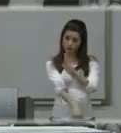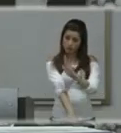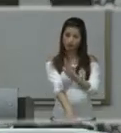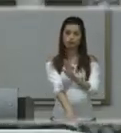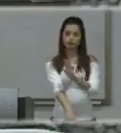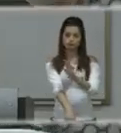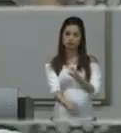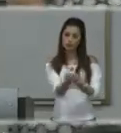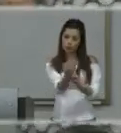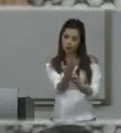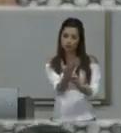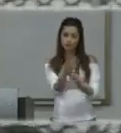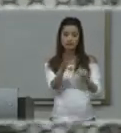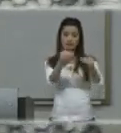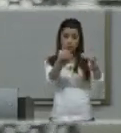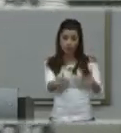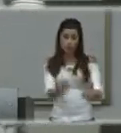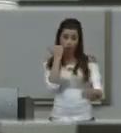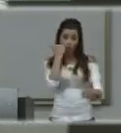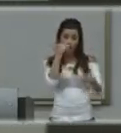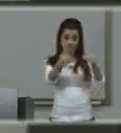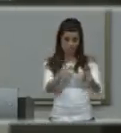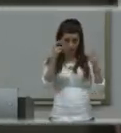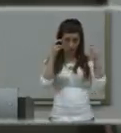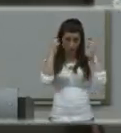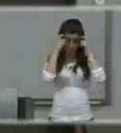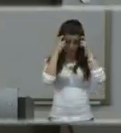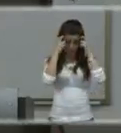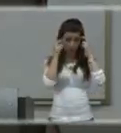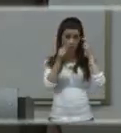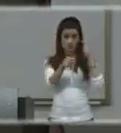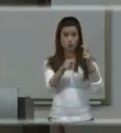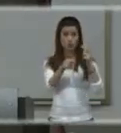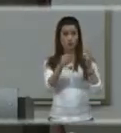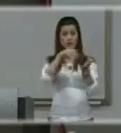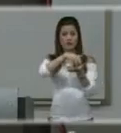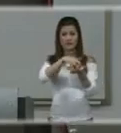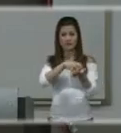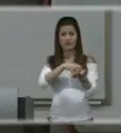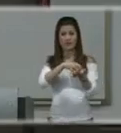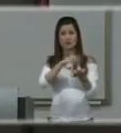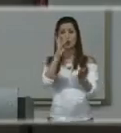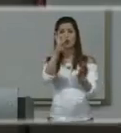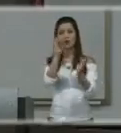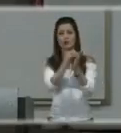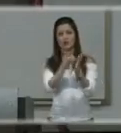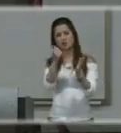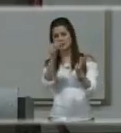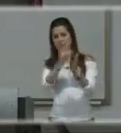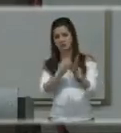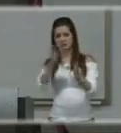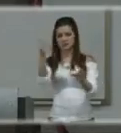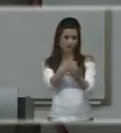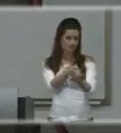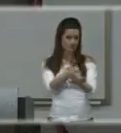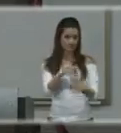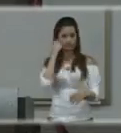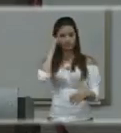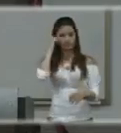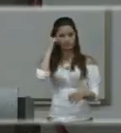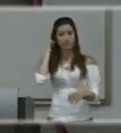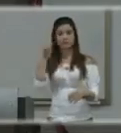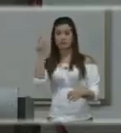extensos, las mujeres con discapacidad cognitiva son entre 4 y 10 veces más vulnerables a la violencia sexual y los agresores en